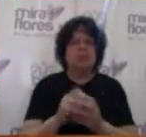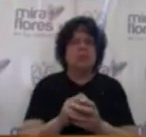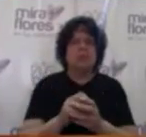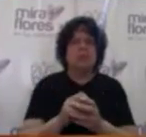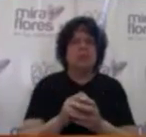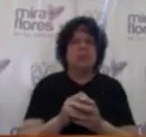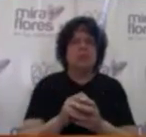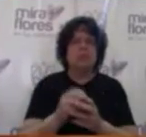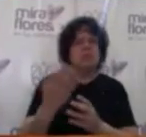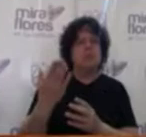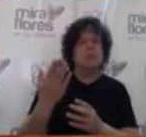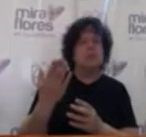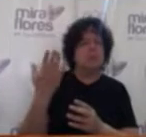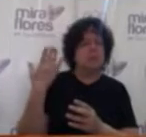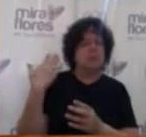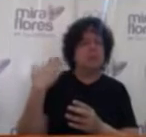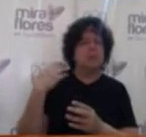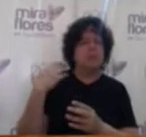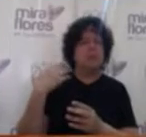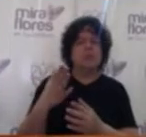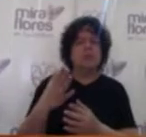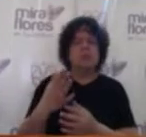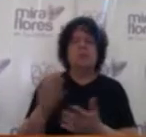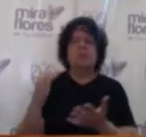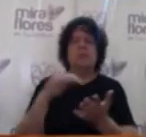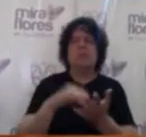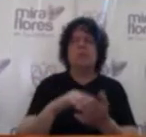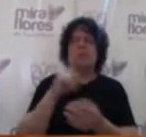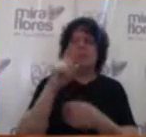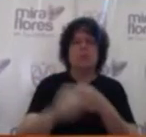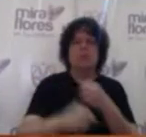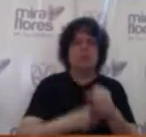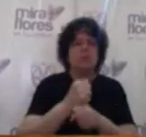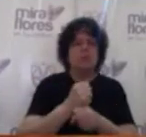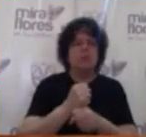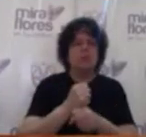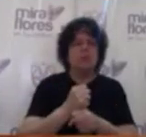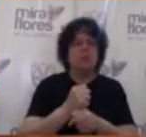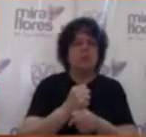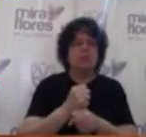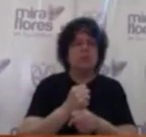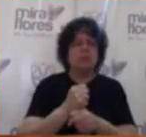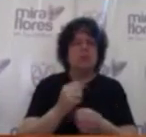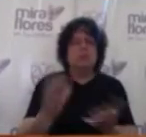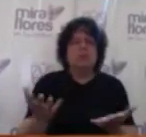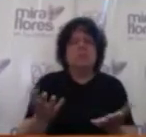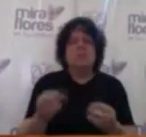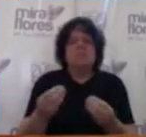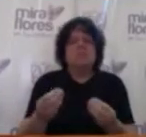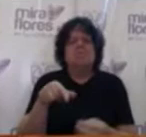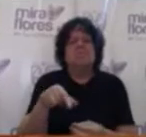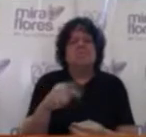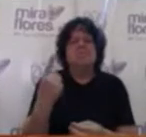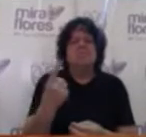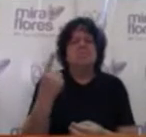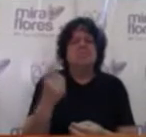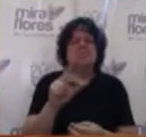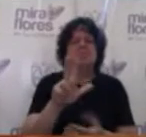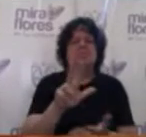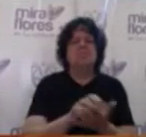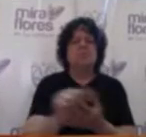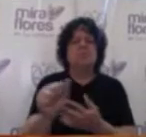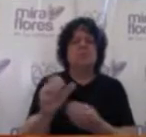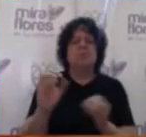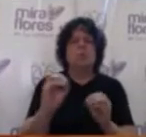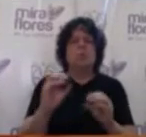Se ha renovado anteriormente por 1 año. ¿Podría renovarse también por 1 año más? ¿O se quiere dejar a la siguiente